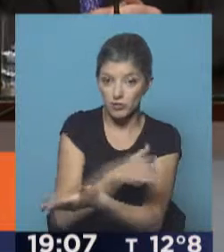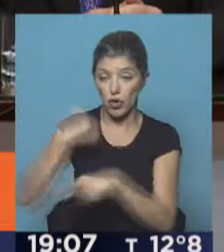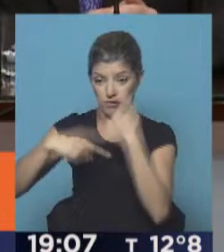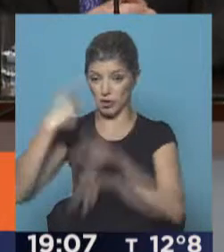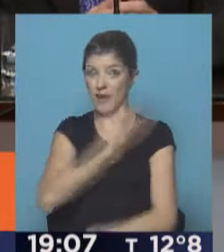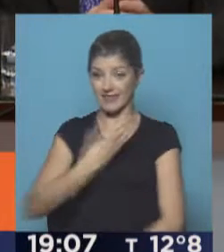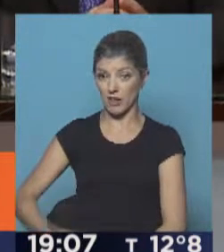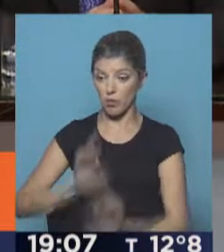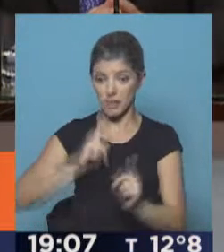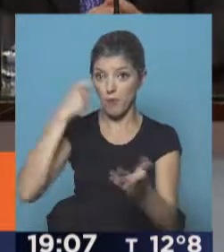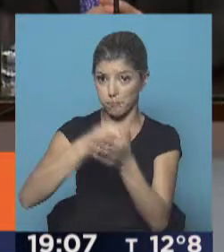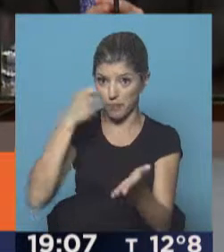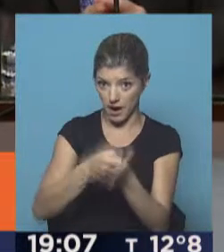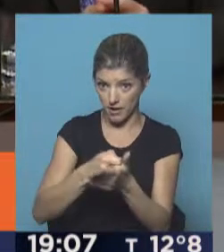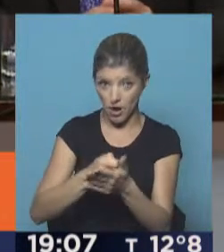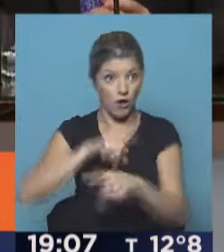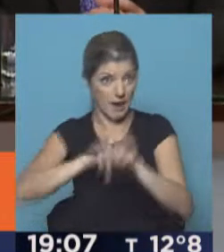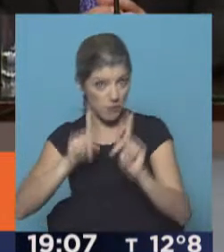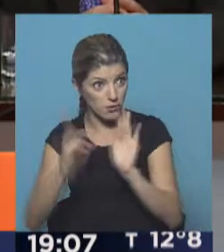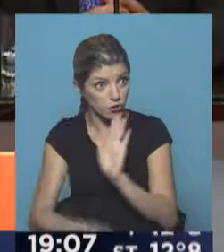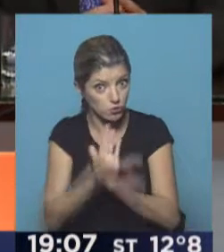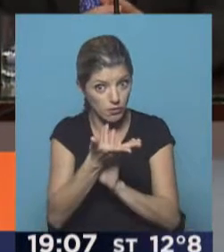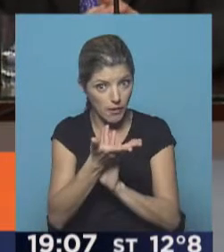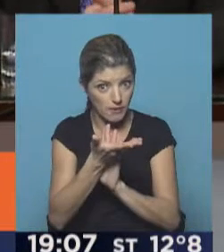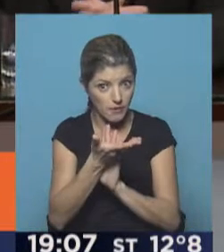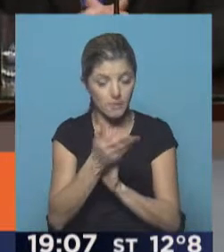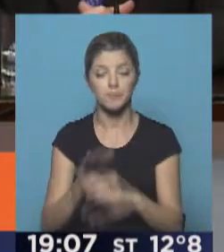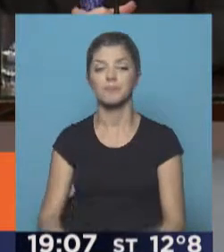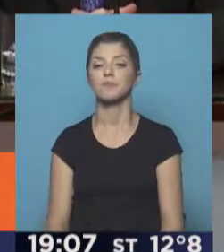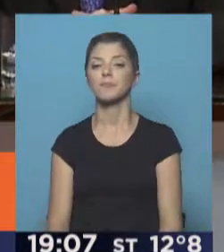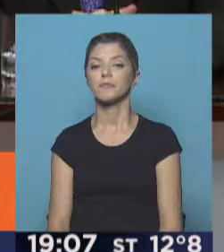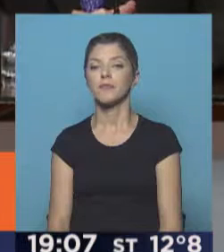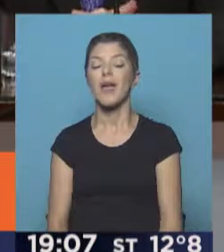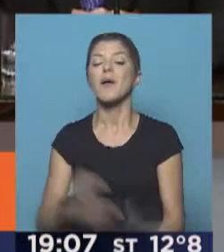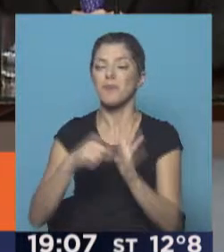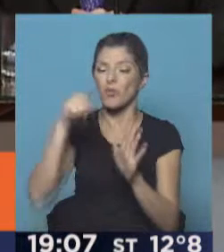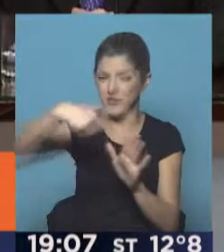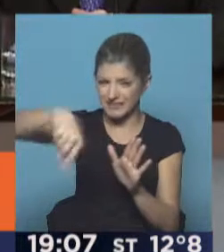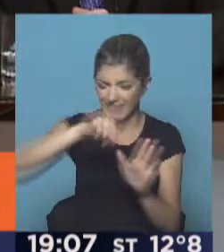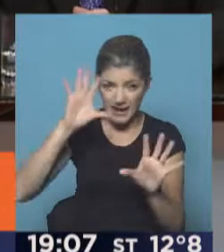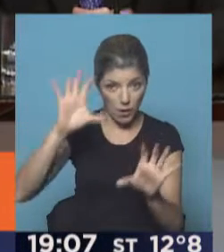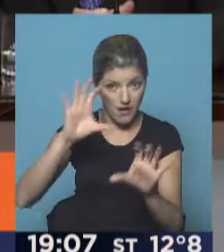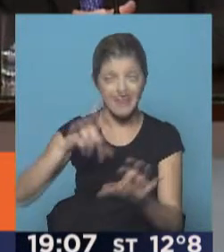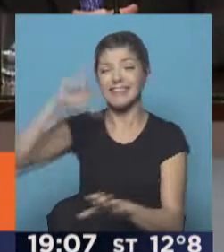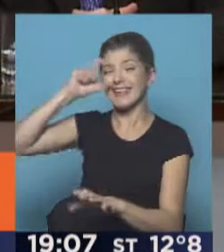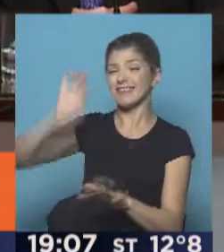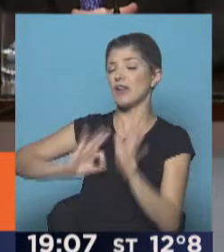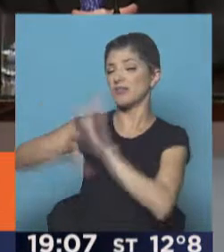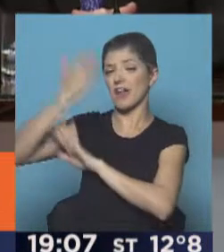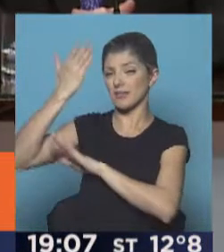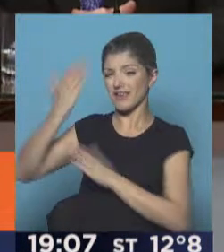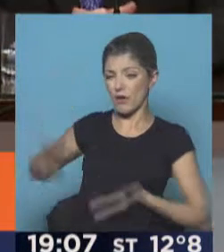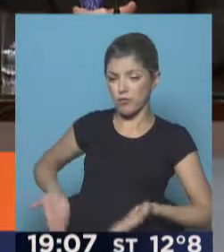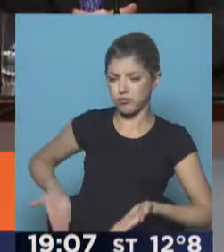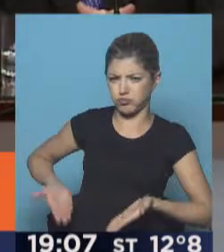Estado, aún pese a los aumentos. Pero recordemos que tuvimos una enorme cantidad de inflación durante 10 años y nadie se animó